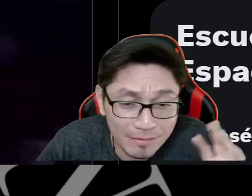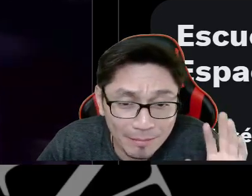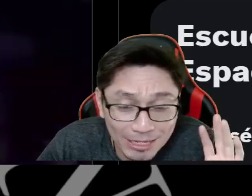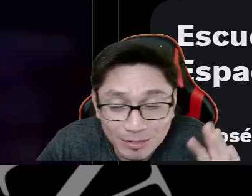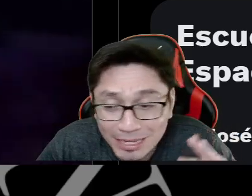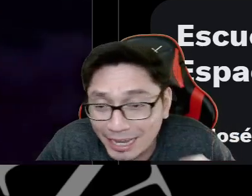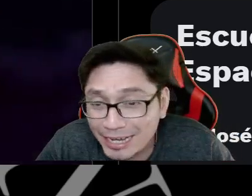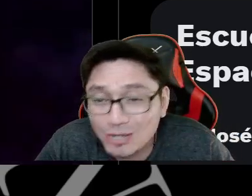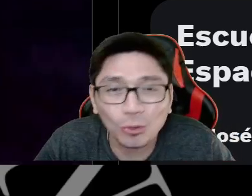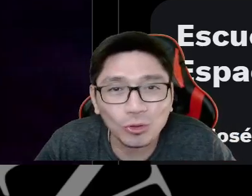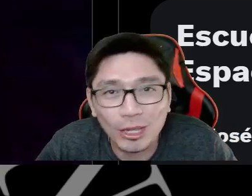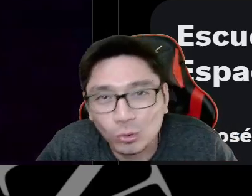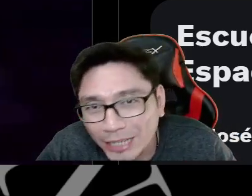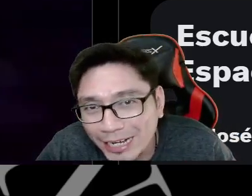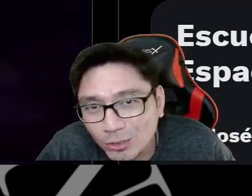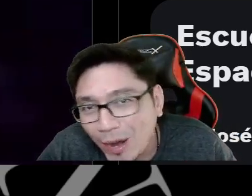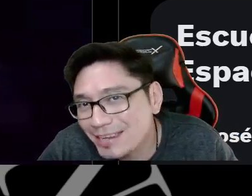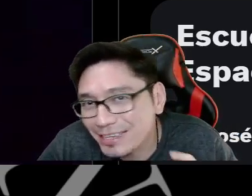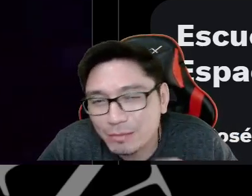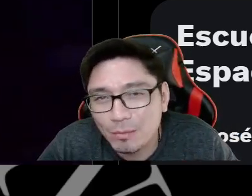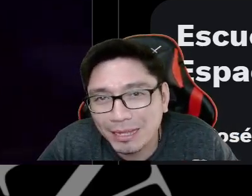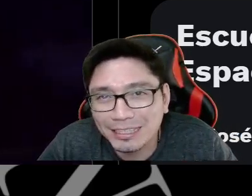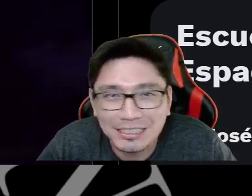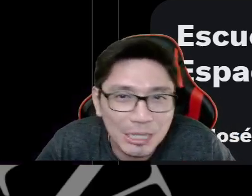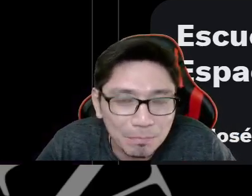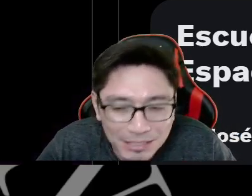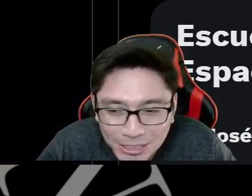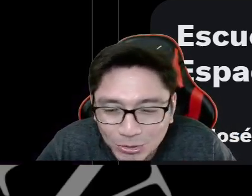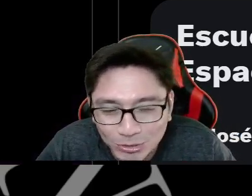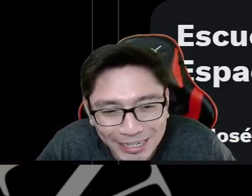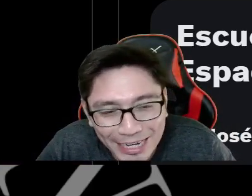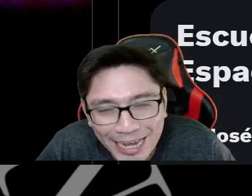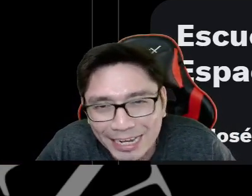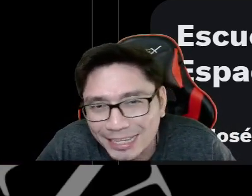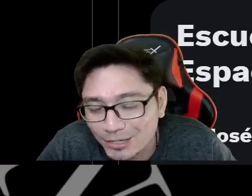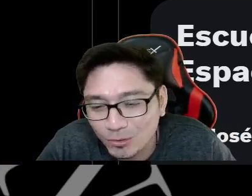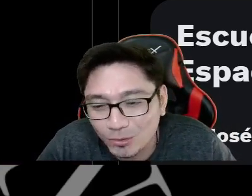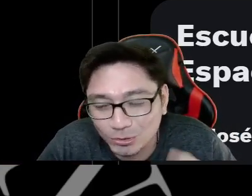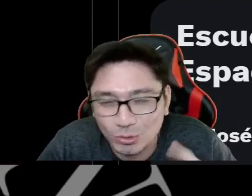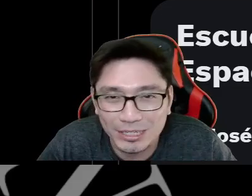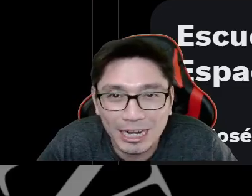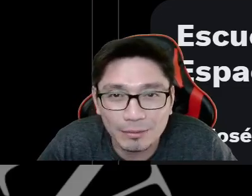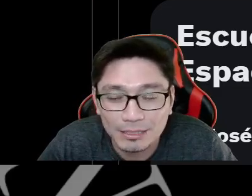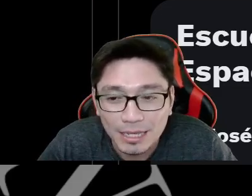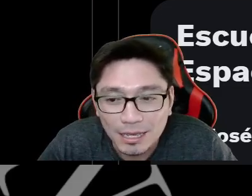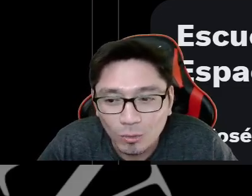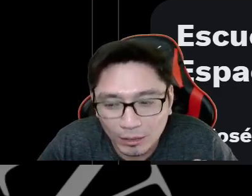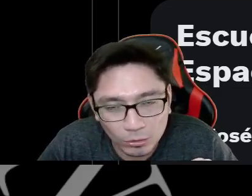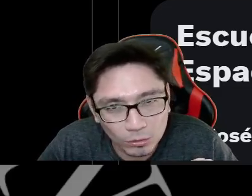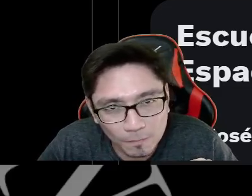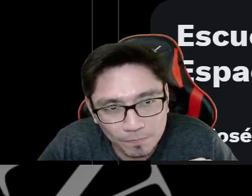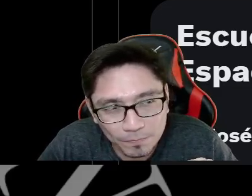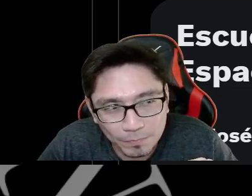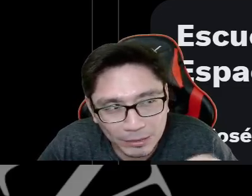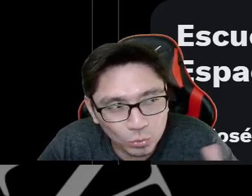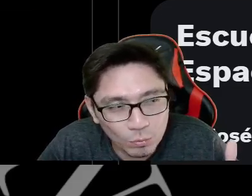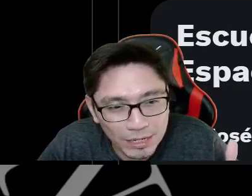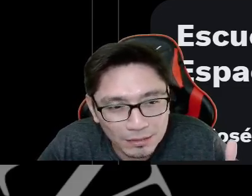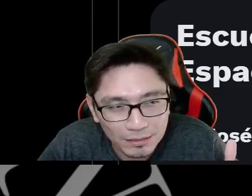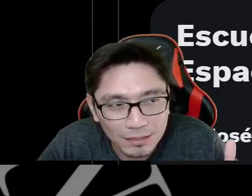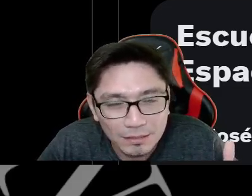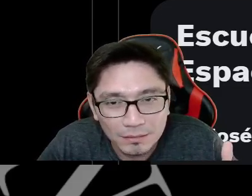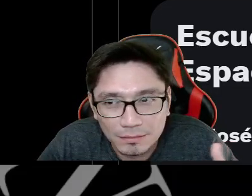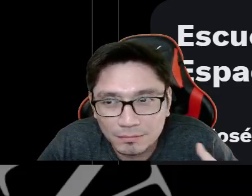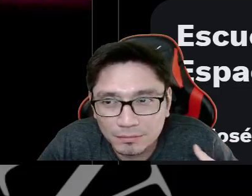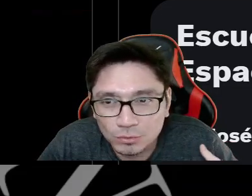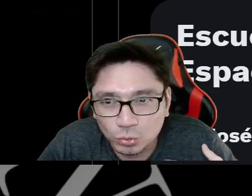internet, tienen un paquete de planes en sus teléfonos celulares, que no venga a querernos dar a tole con el dedo. Pero bueno, así funciona Xochitl Gálvez,